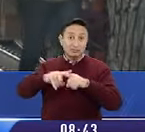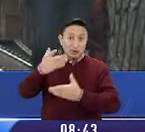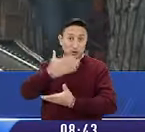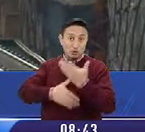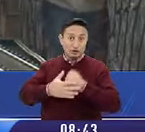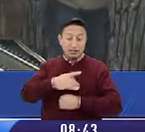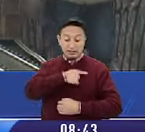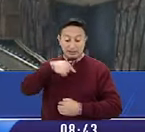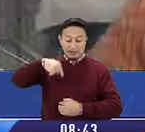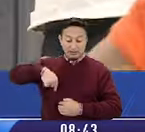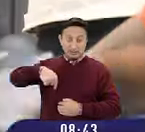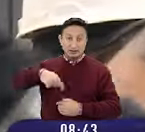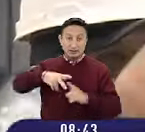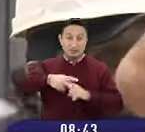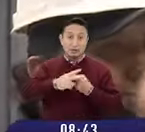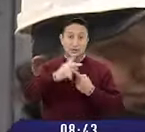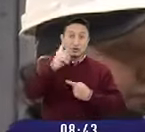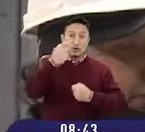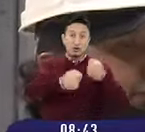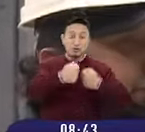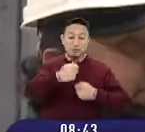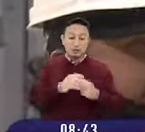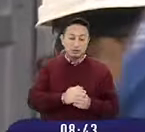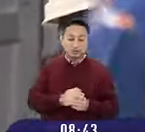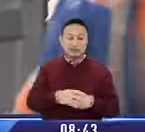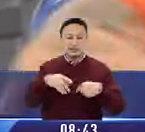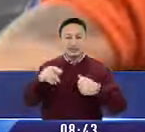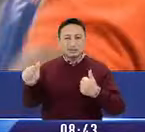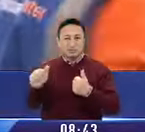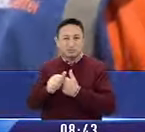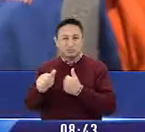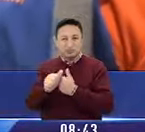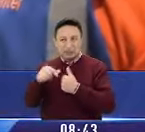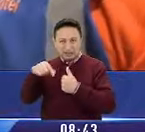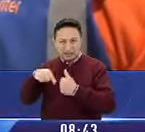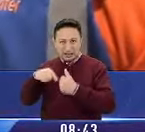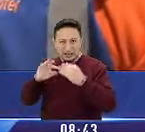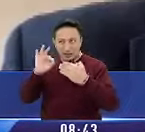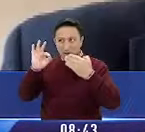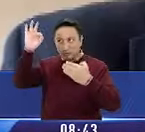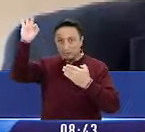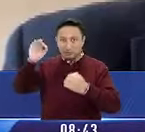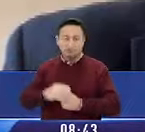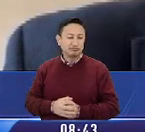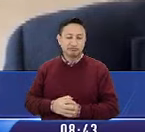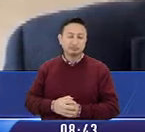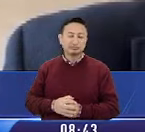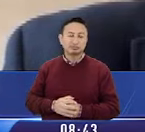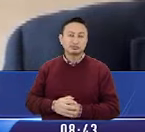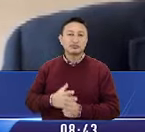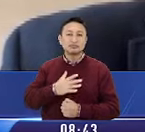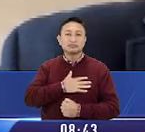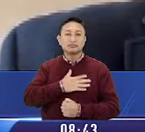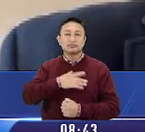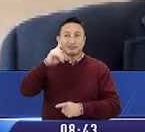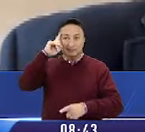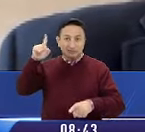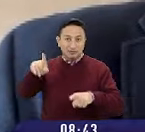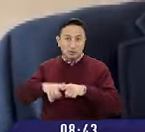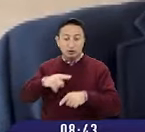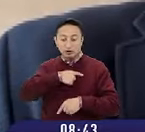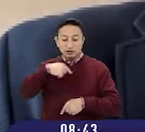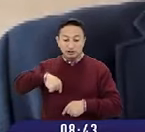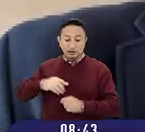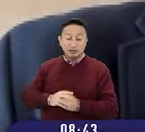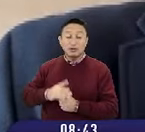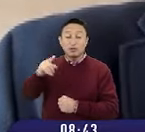pasado 1 de mayo, no tendría en el corto plazo alguna incidencia dentro del mercado de las flores. Para nosotros la expectativa del acuerdo de China más bien es a